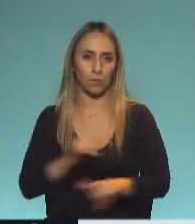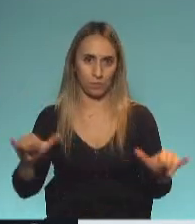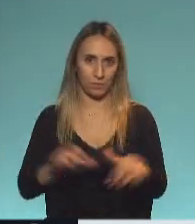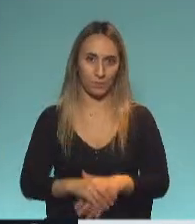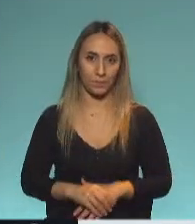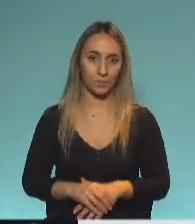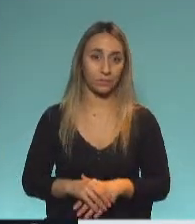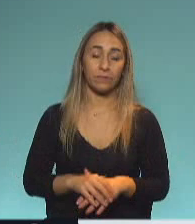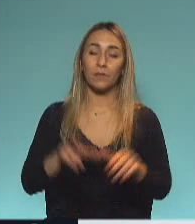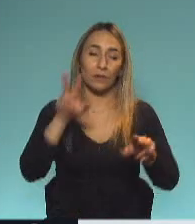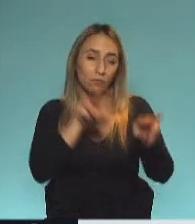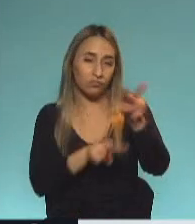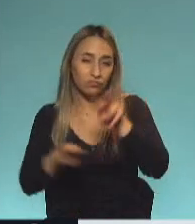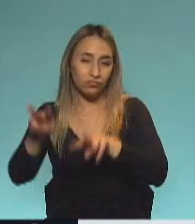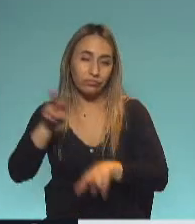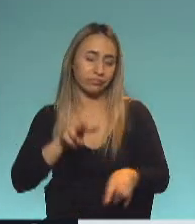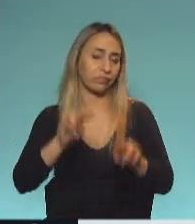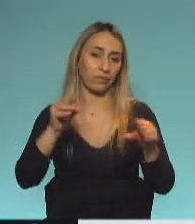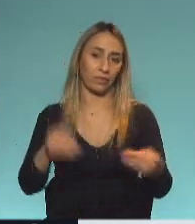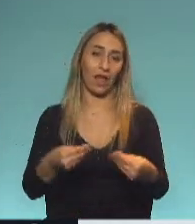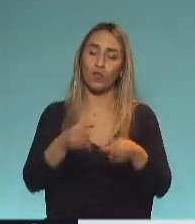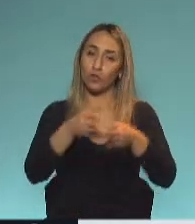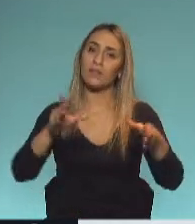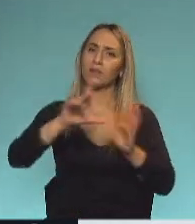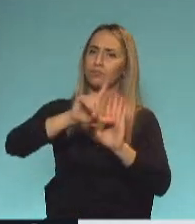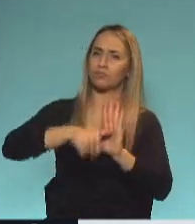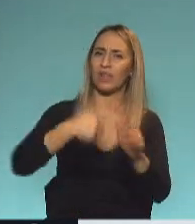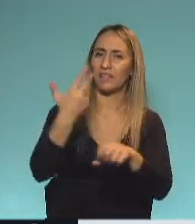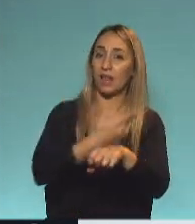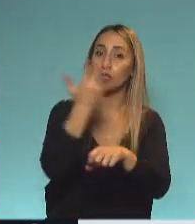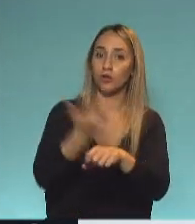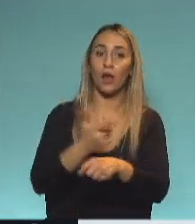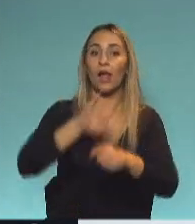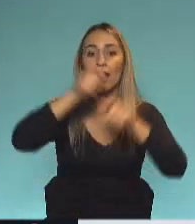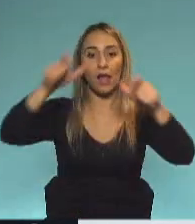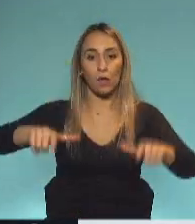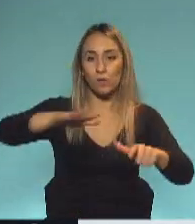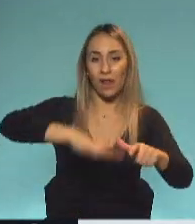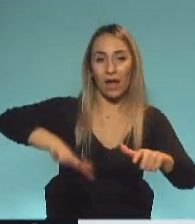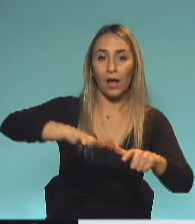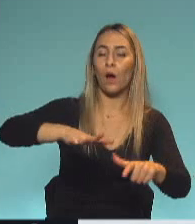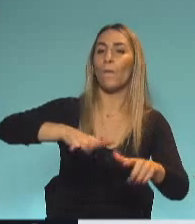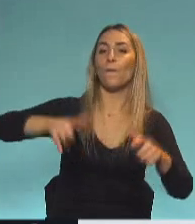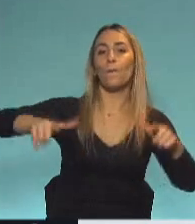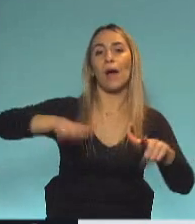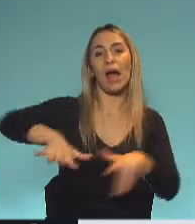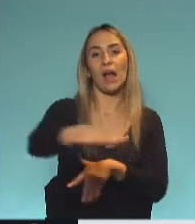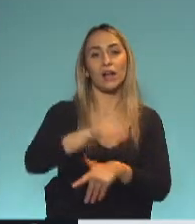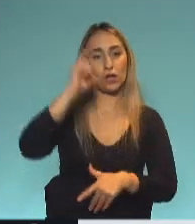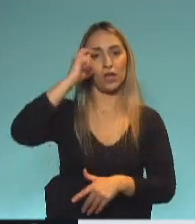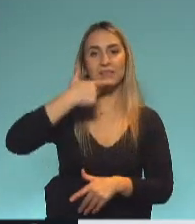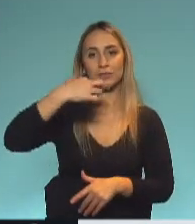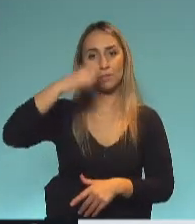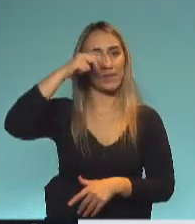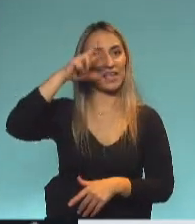Finalizó sin éxito el rastrillaje que se extendió por más de 3 horas en la laguna Mimirí, en el barrio La Esperanza de Alejandro Korn.